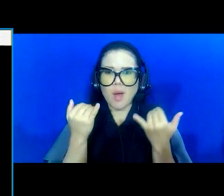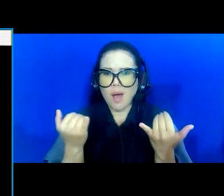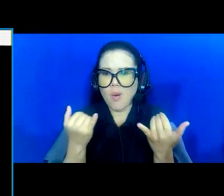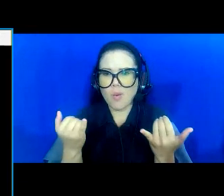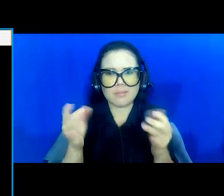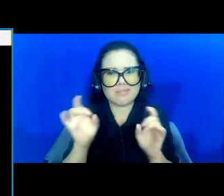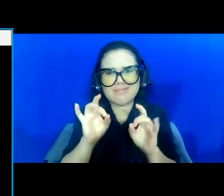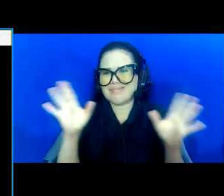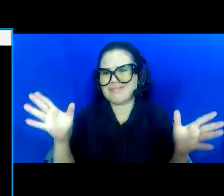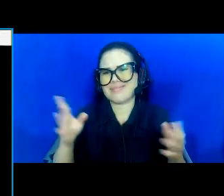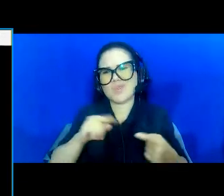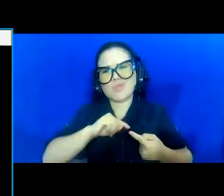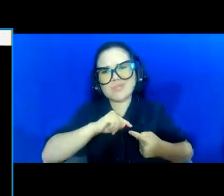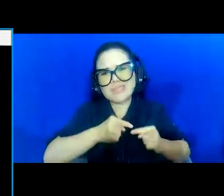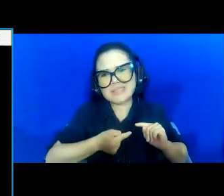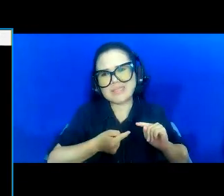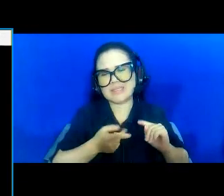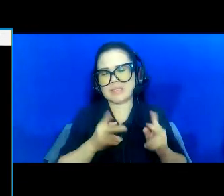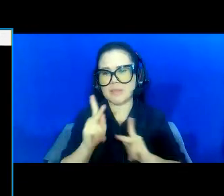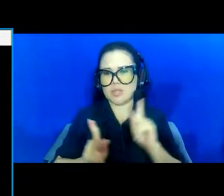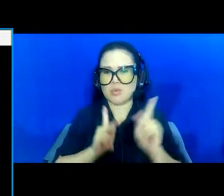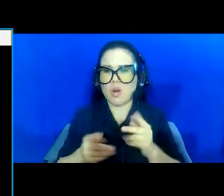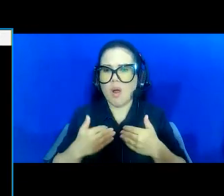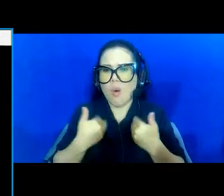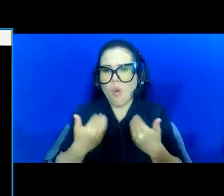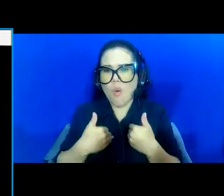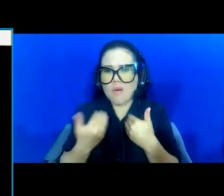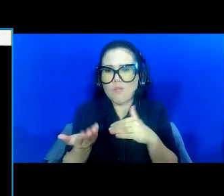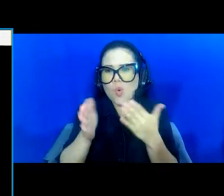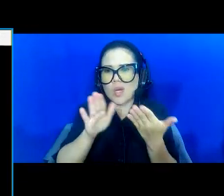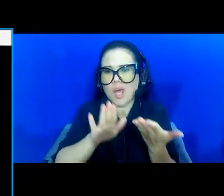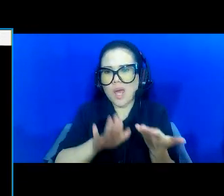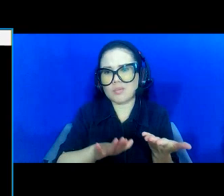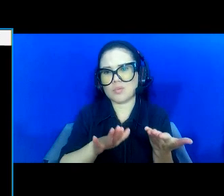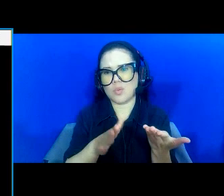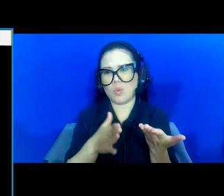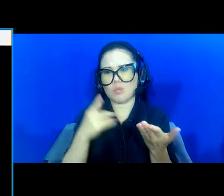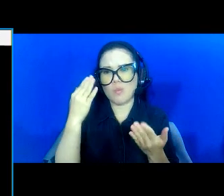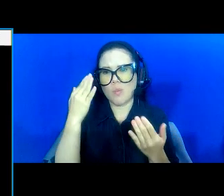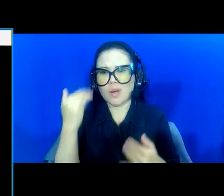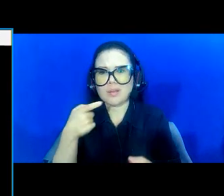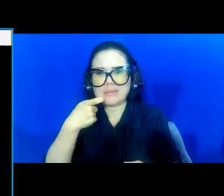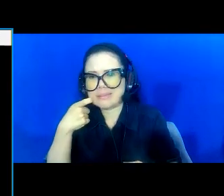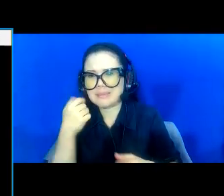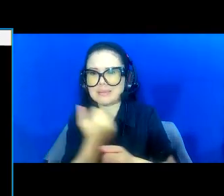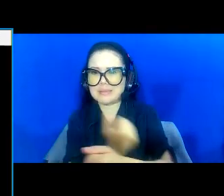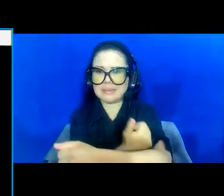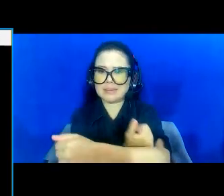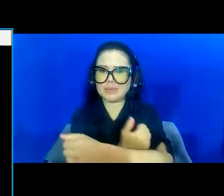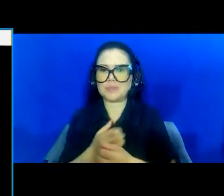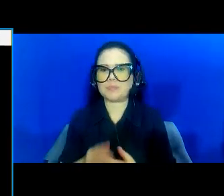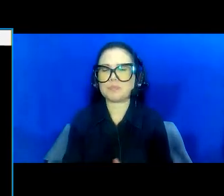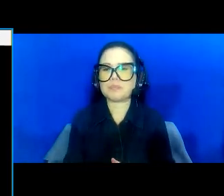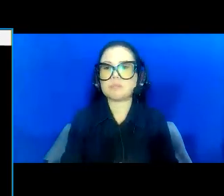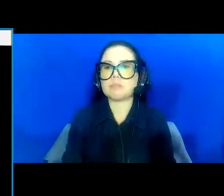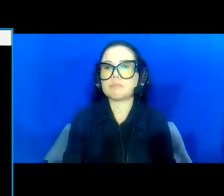eso, muriendo de sobredosis en la cárcel. Gracias, el doctor Mateo. Sí, buenas tardes, doctor Carlos Rodríguez